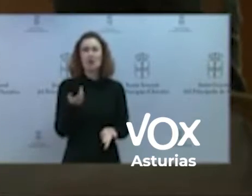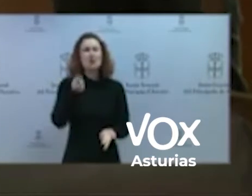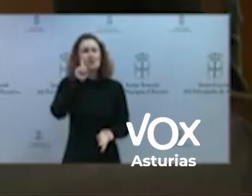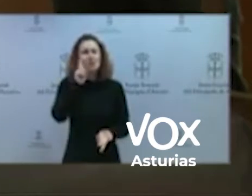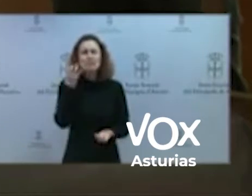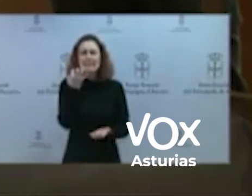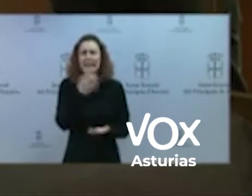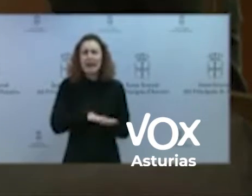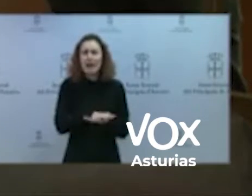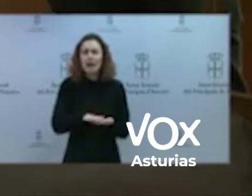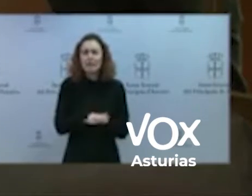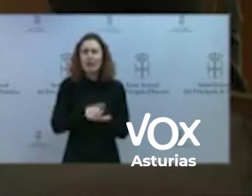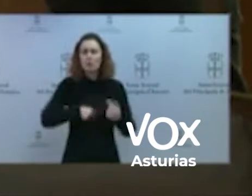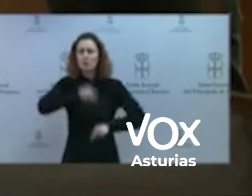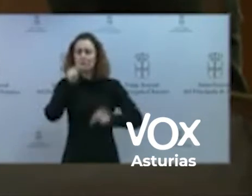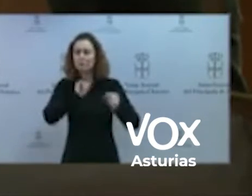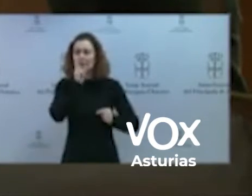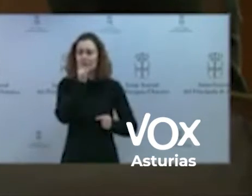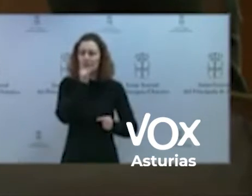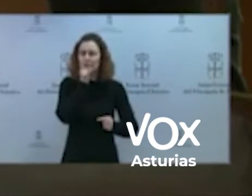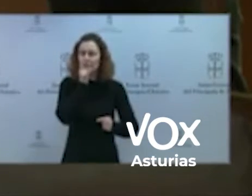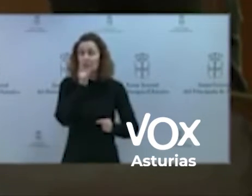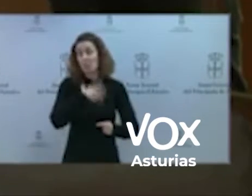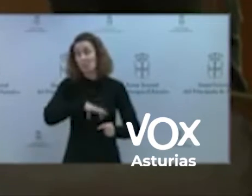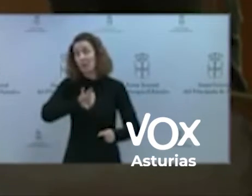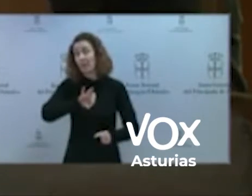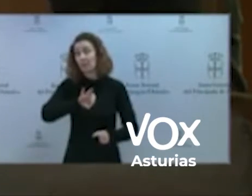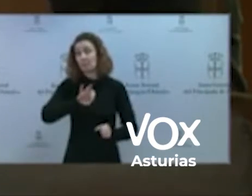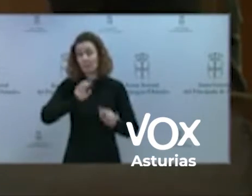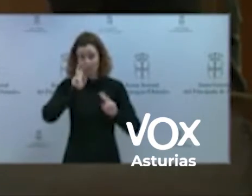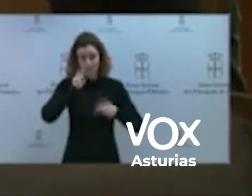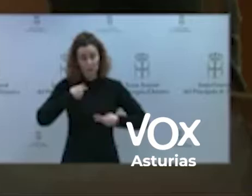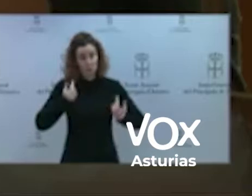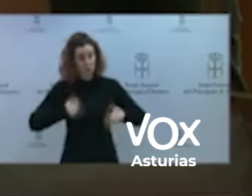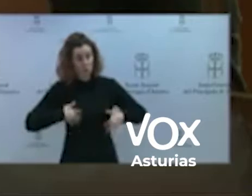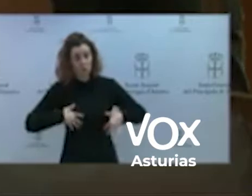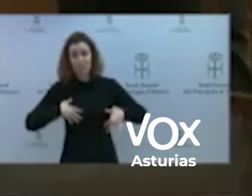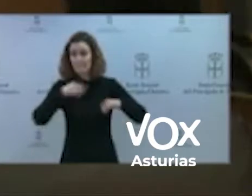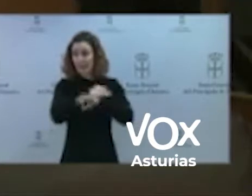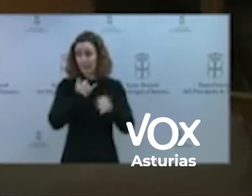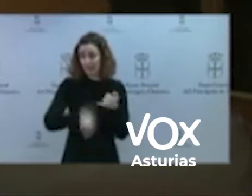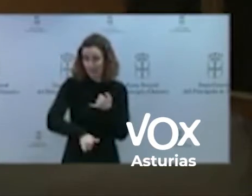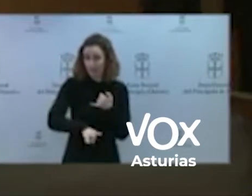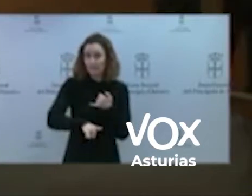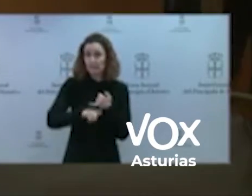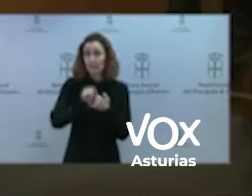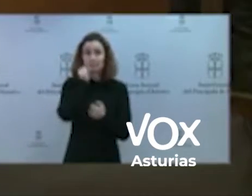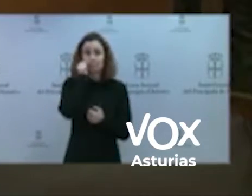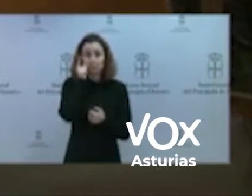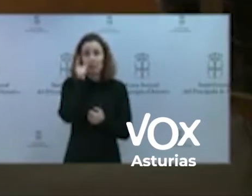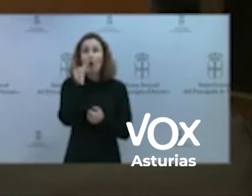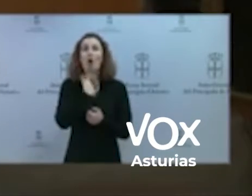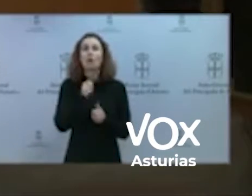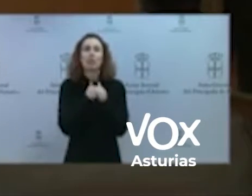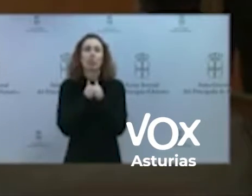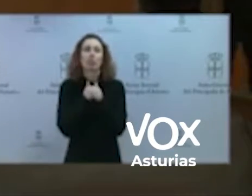cometidos, probablemente, que se dé cuenta de que se está equivocando con sus medidas, o simplemente al seguidismo del Gobierno de la Nación, al líder